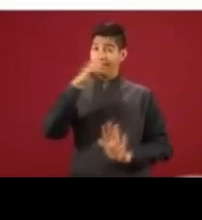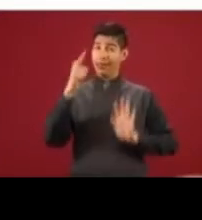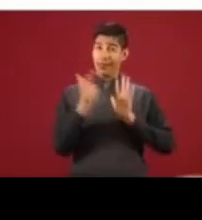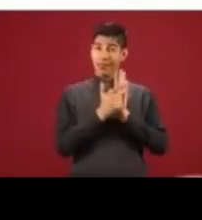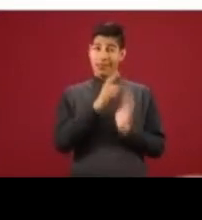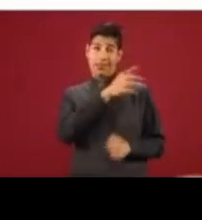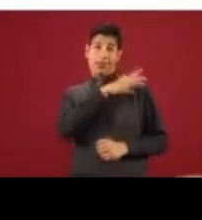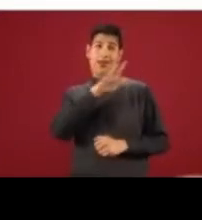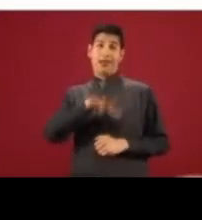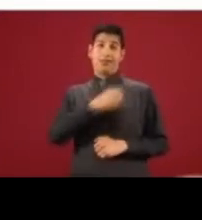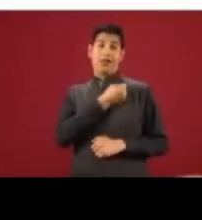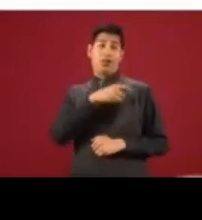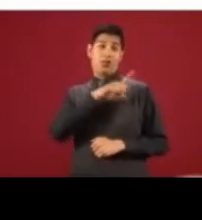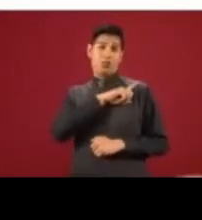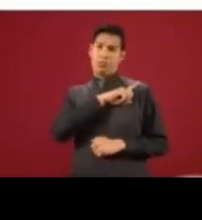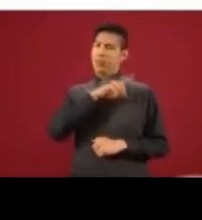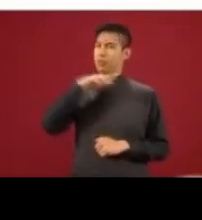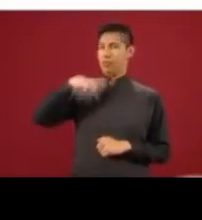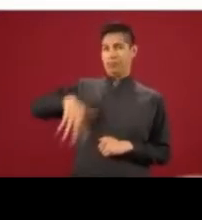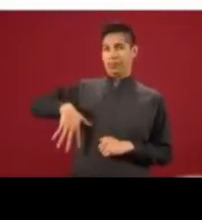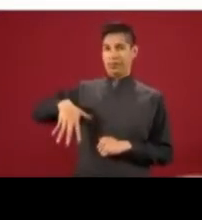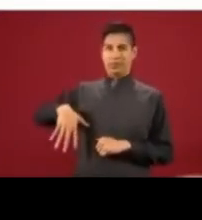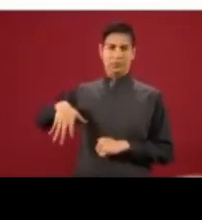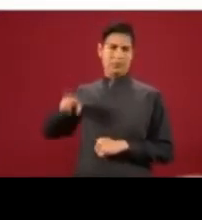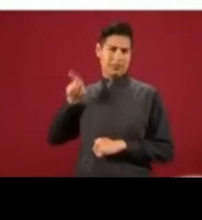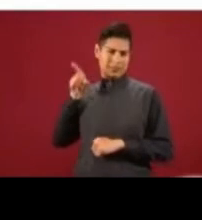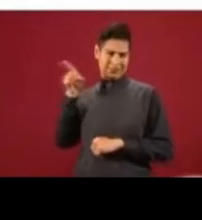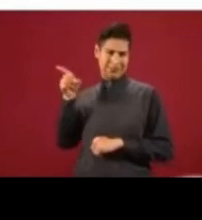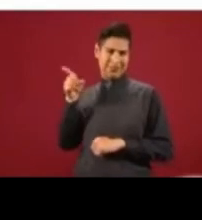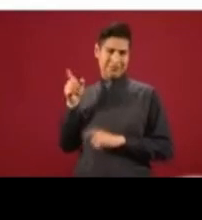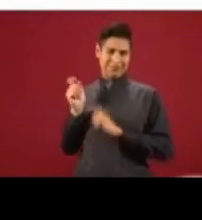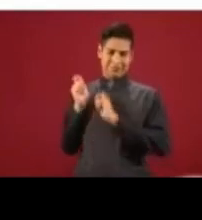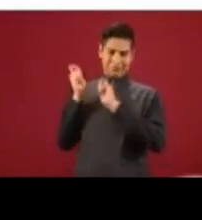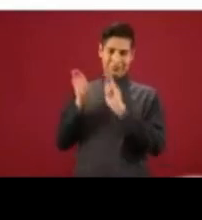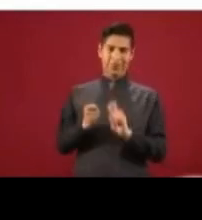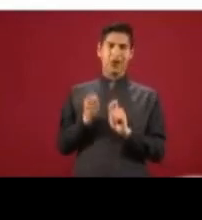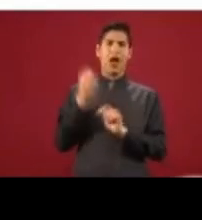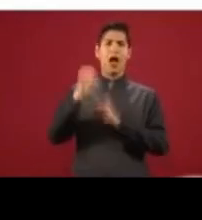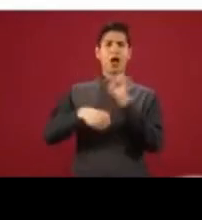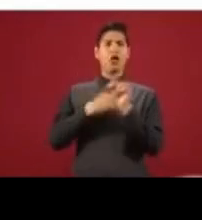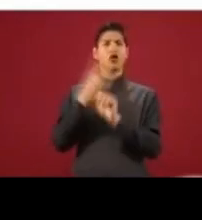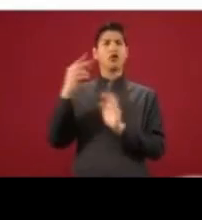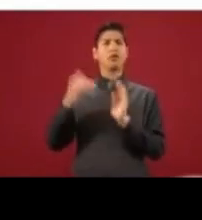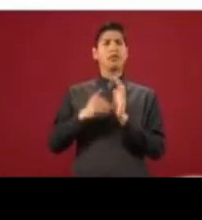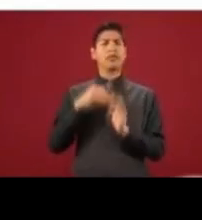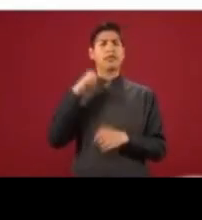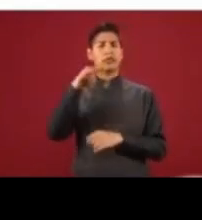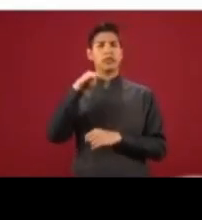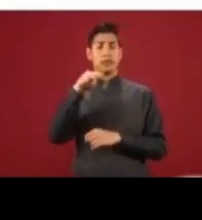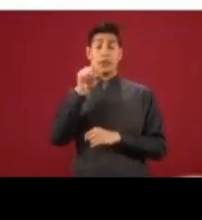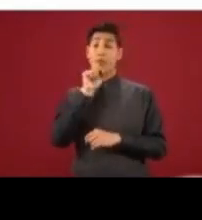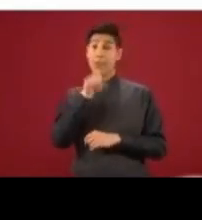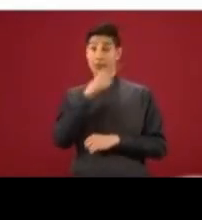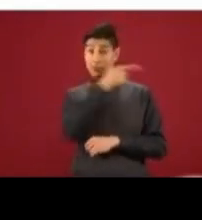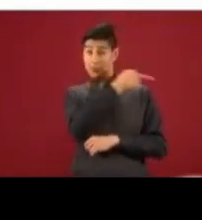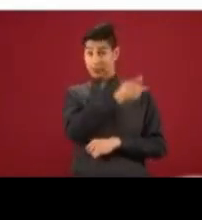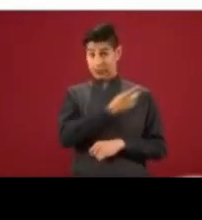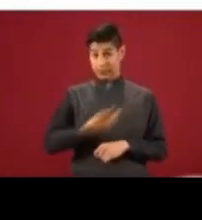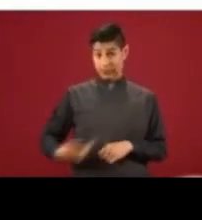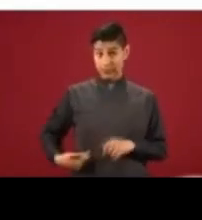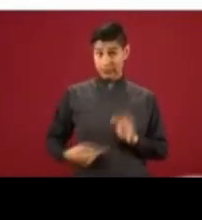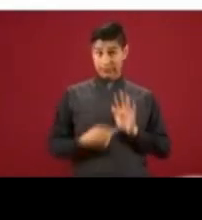Salud que el Congreso de la Unión estableció a finales de 2019 y que promulgó el presidente de la